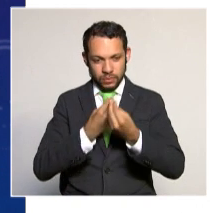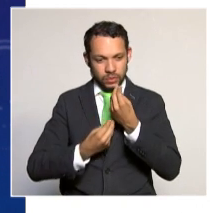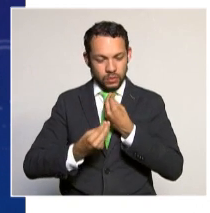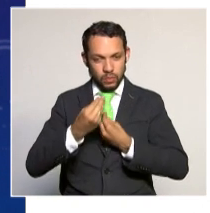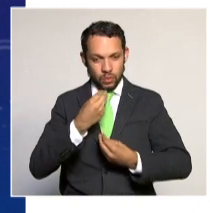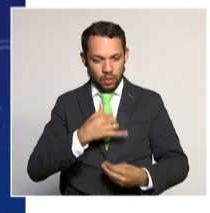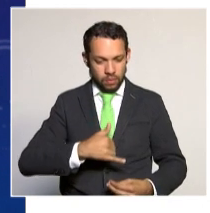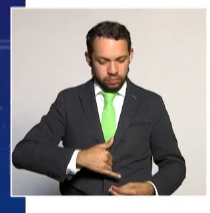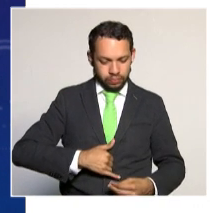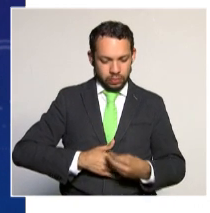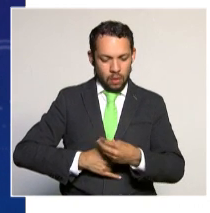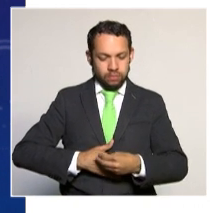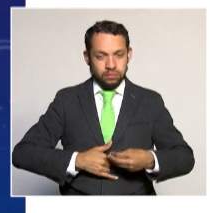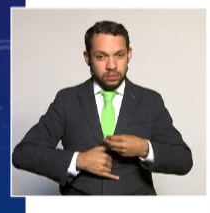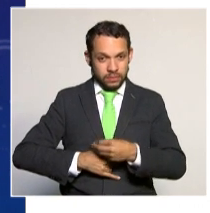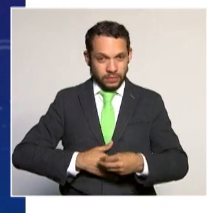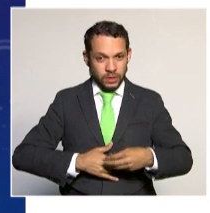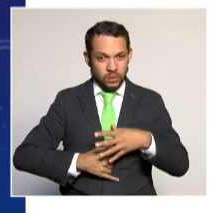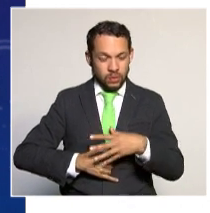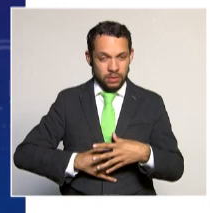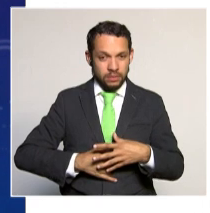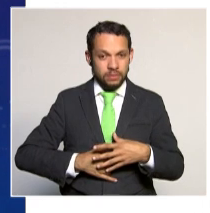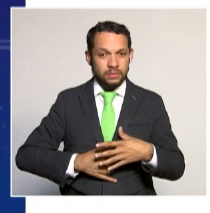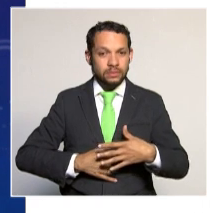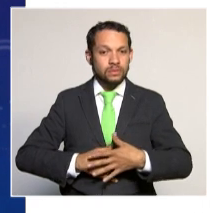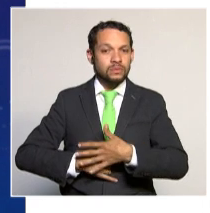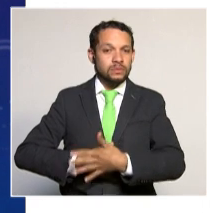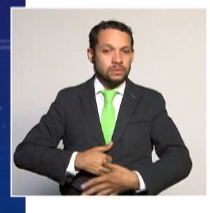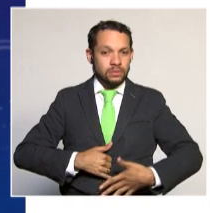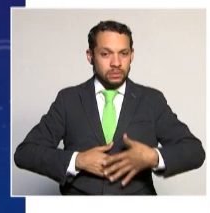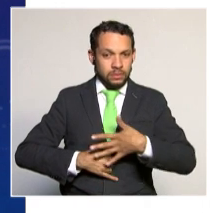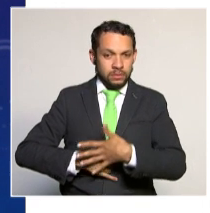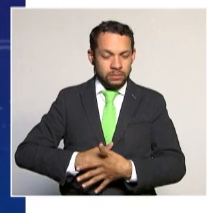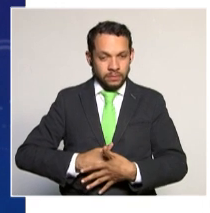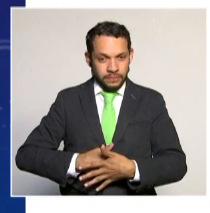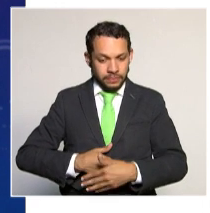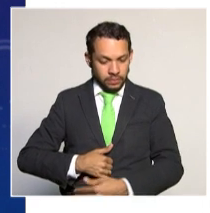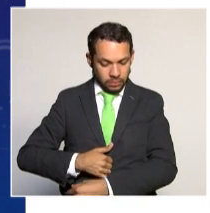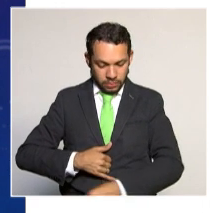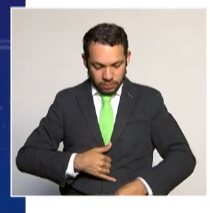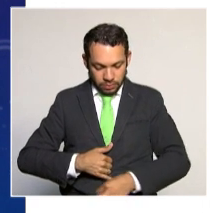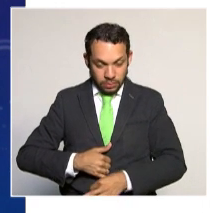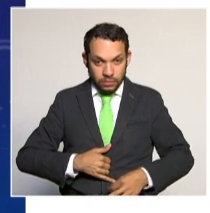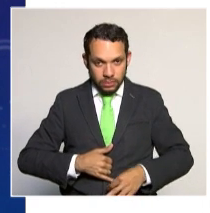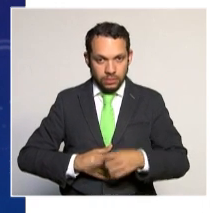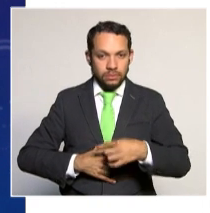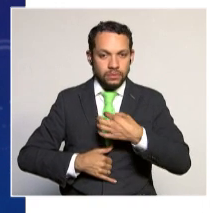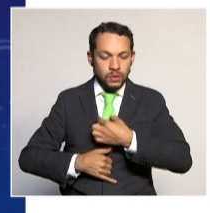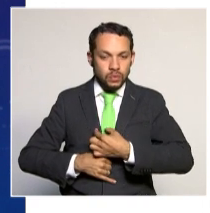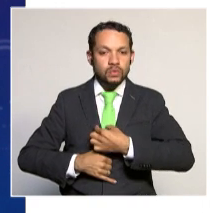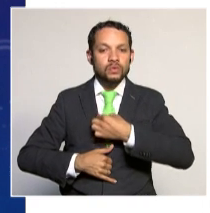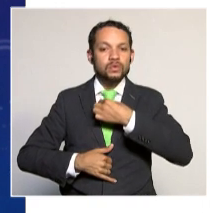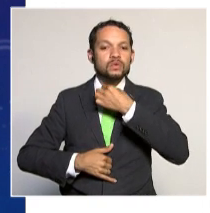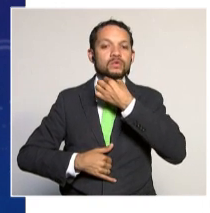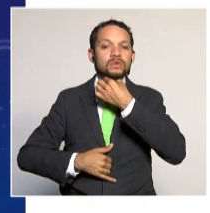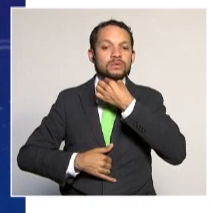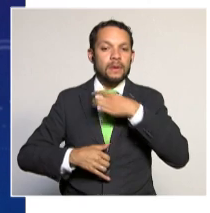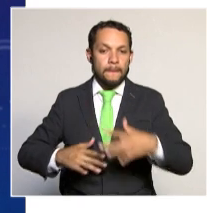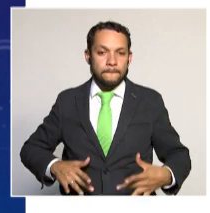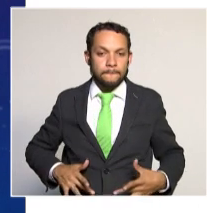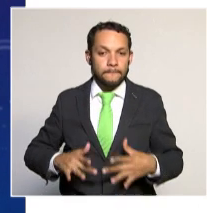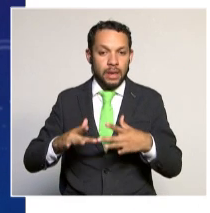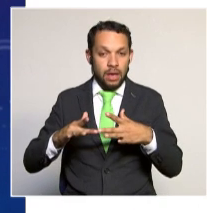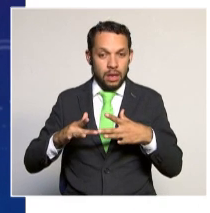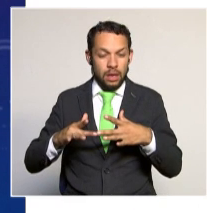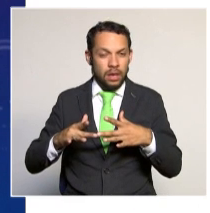el esófago, la parte superior del esófago y la parte faríngea se encargan de eso. Pero